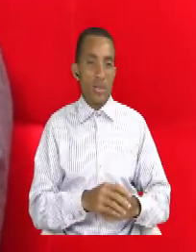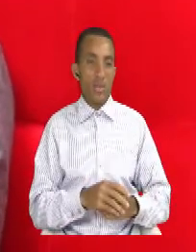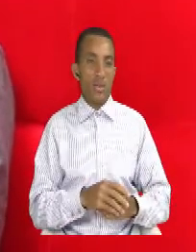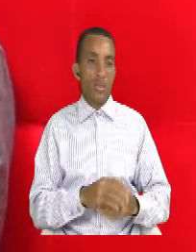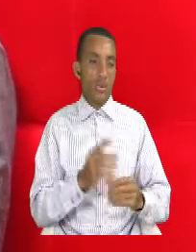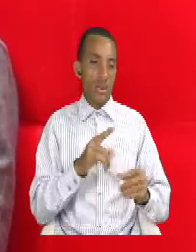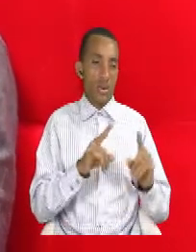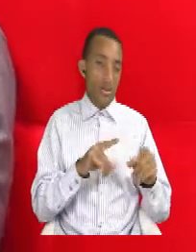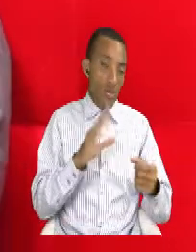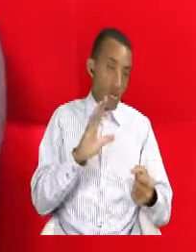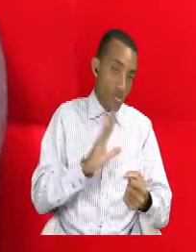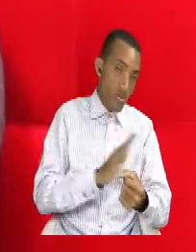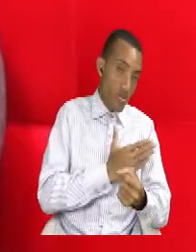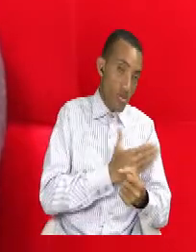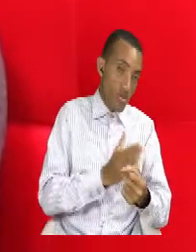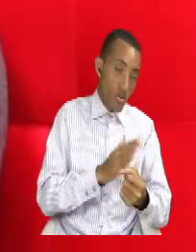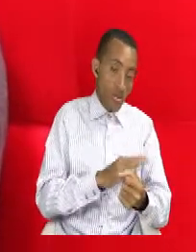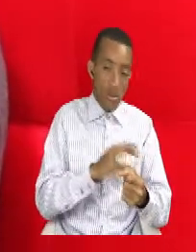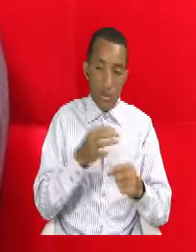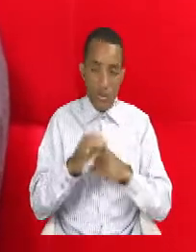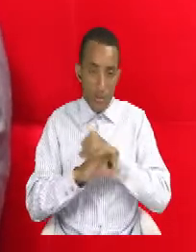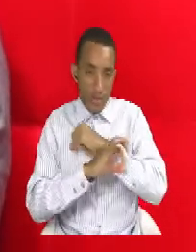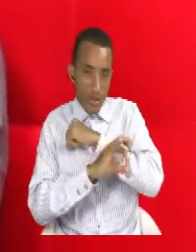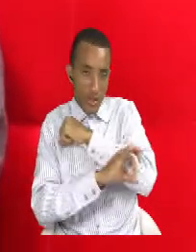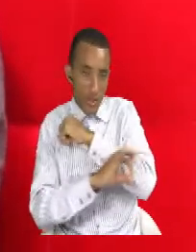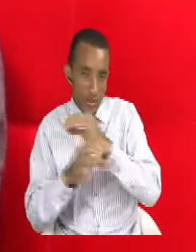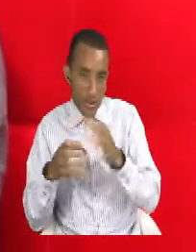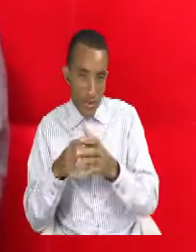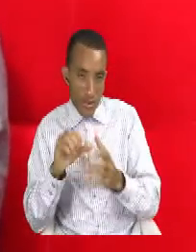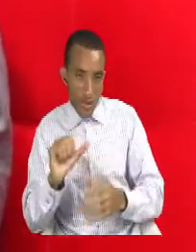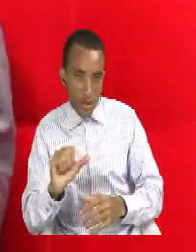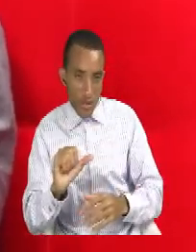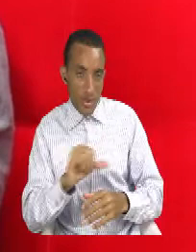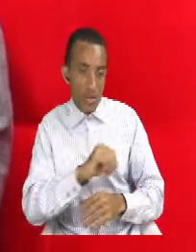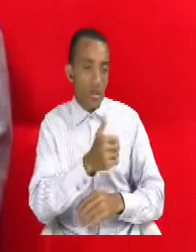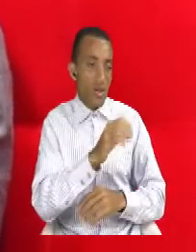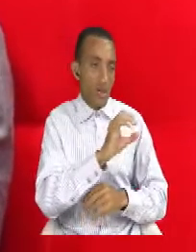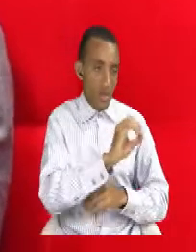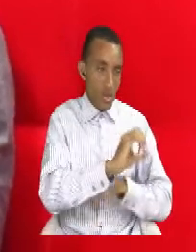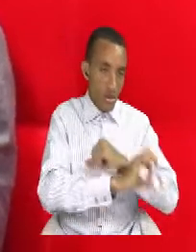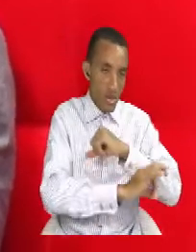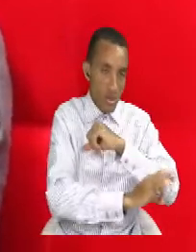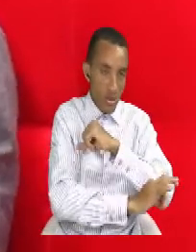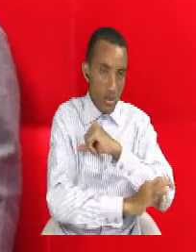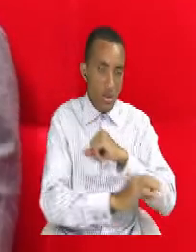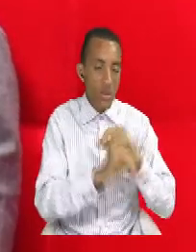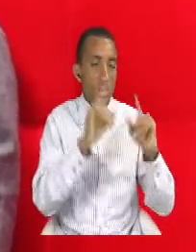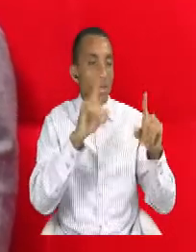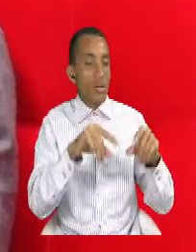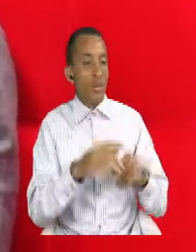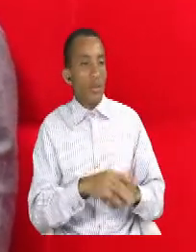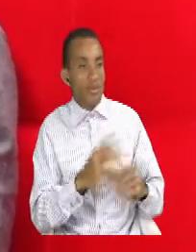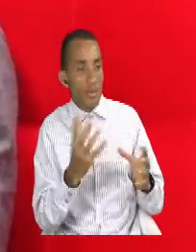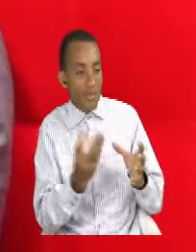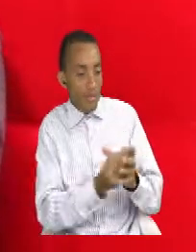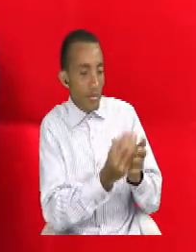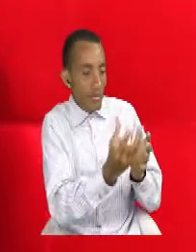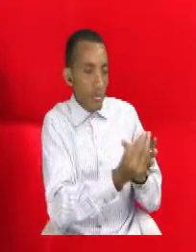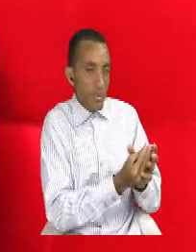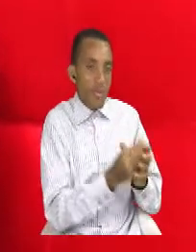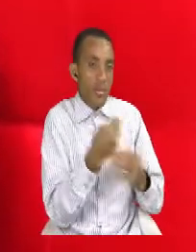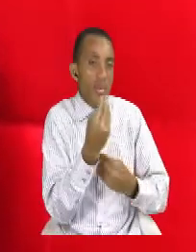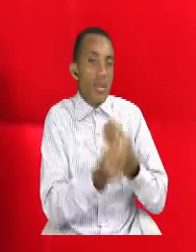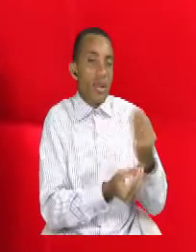músicos, con las psicólogas, con los psicólogos, con todas las personas que se están uniendo. Entonces estamos mirando el tipo